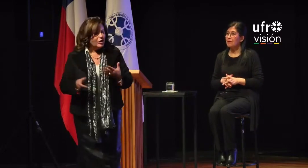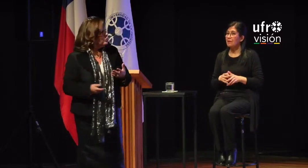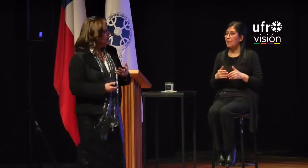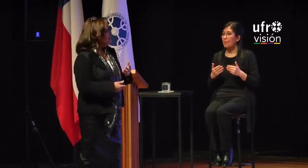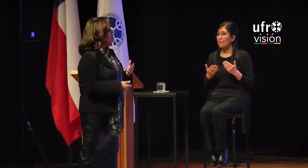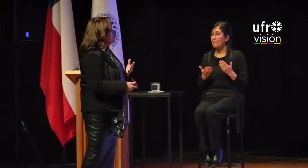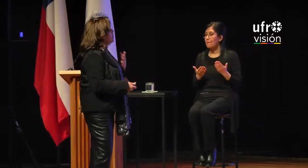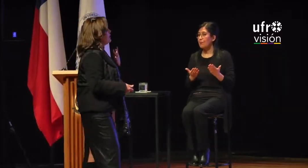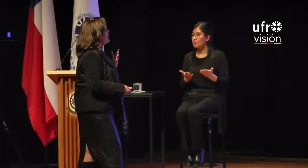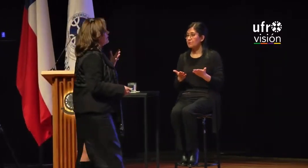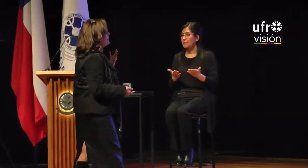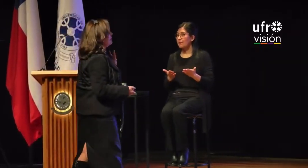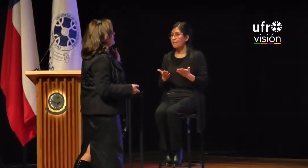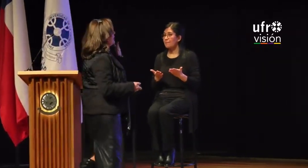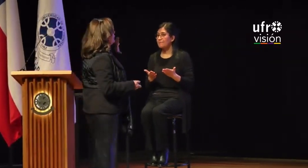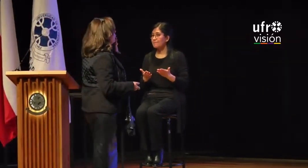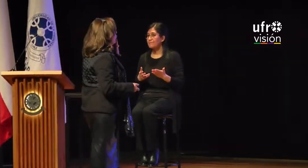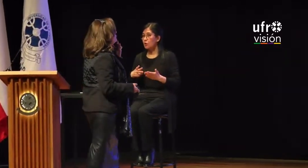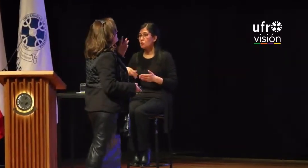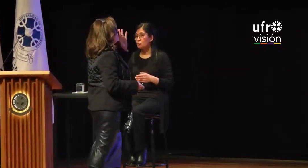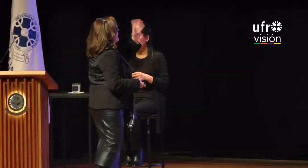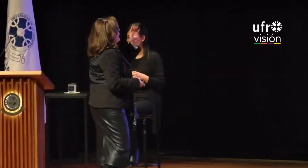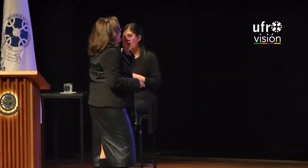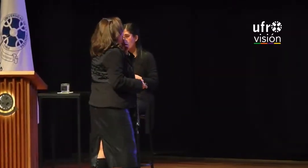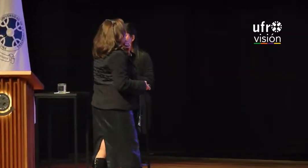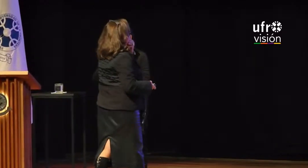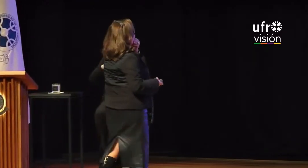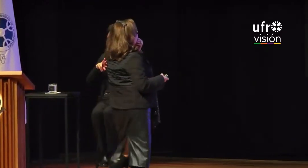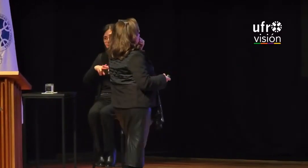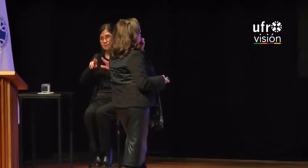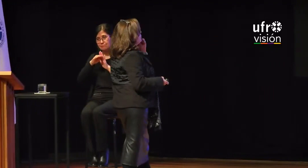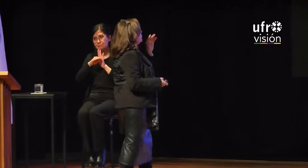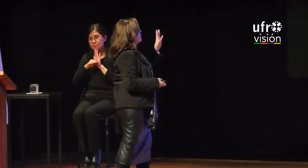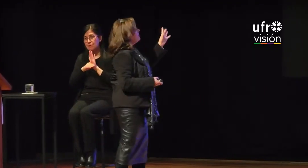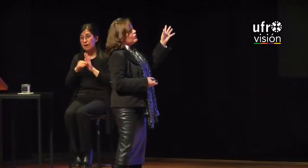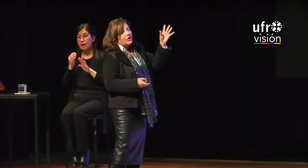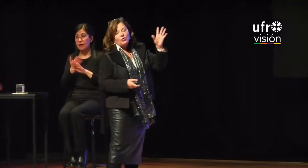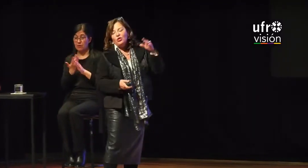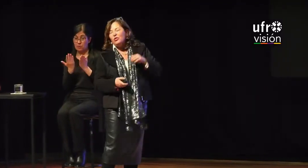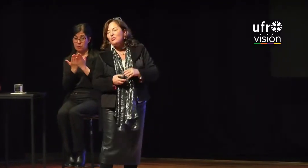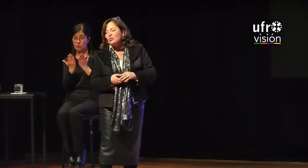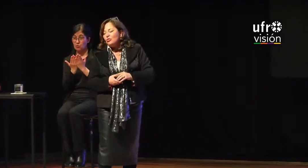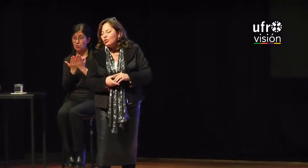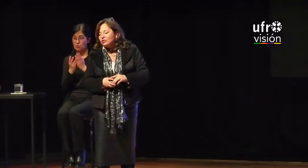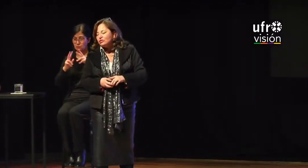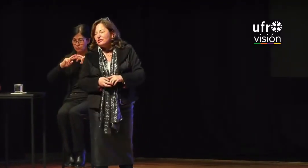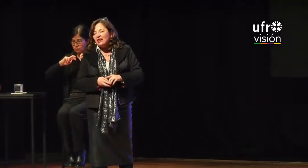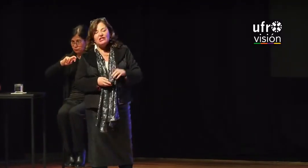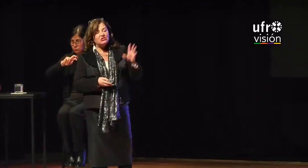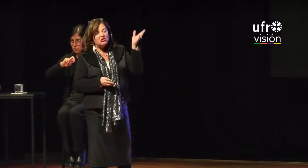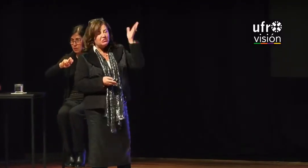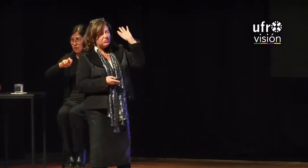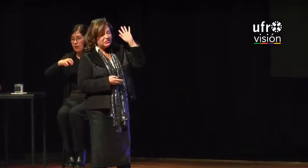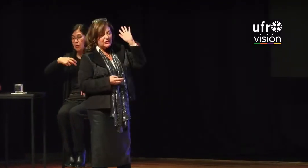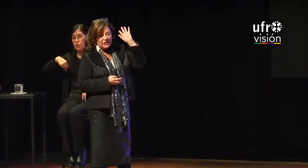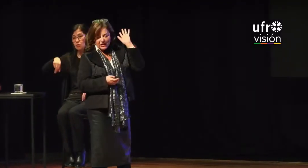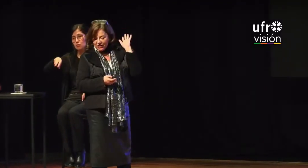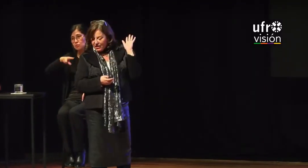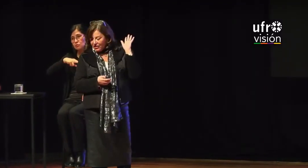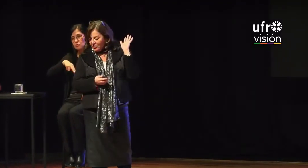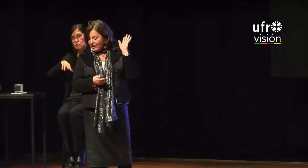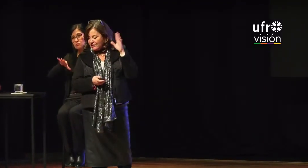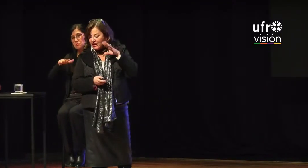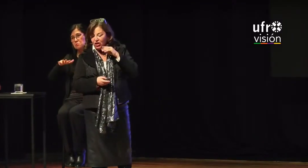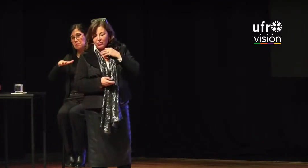Entonces, por eso tenemos que ir creando cosas. Aquí tenemos un estudio que evaluamos muchos, estos son